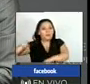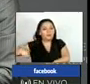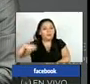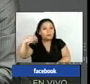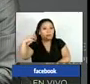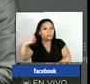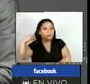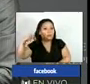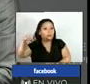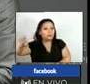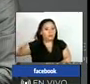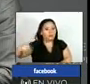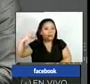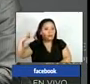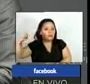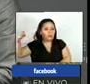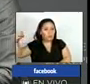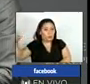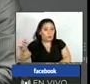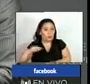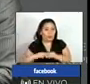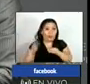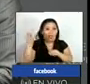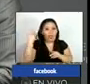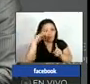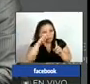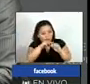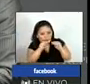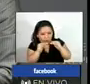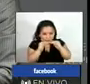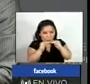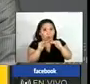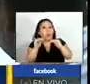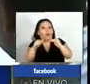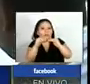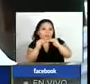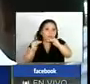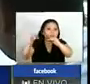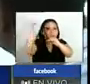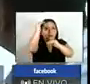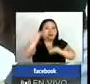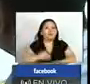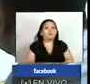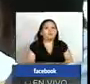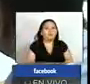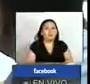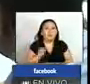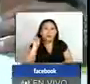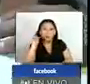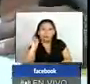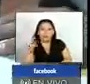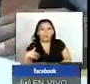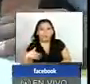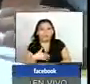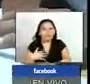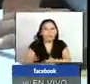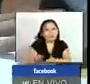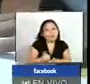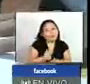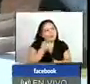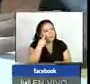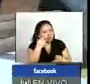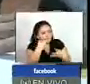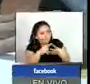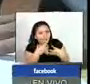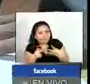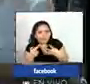con respecto a la meta del impuesto sobre la renta. El Ministerio de Hacienda continuará verificando al